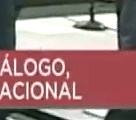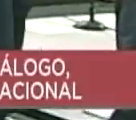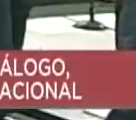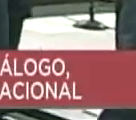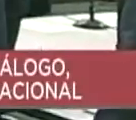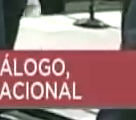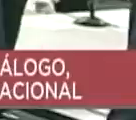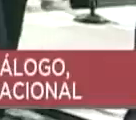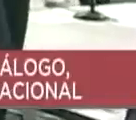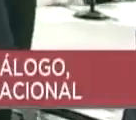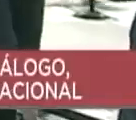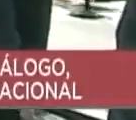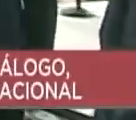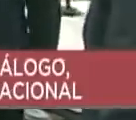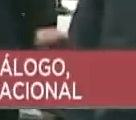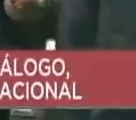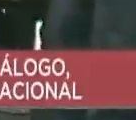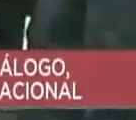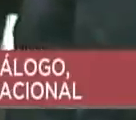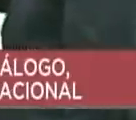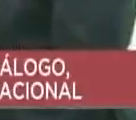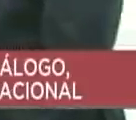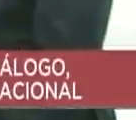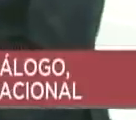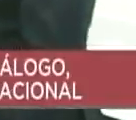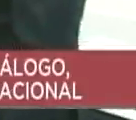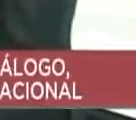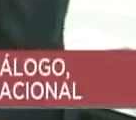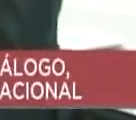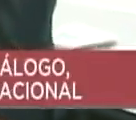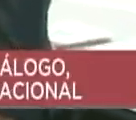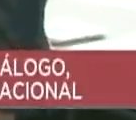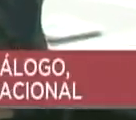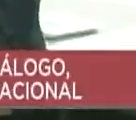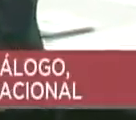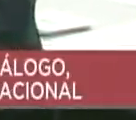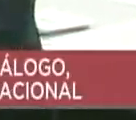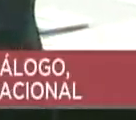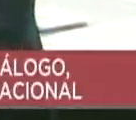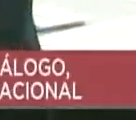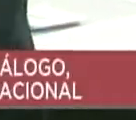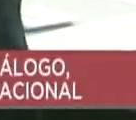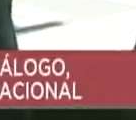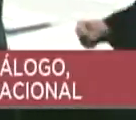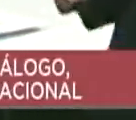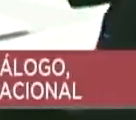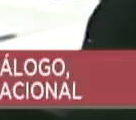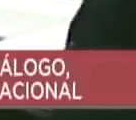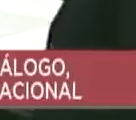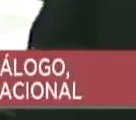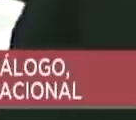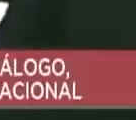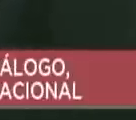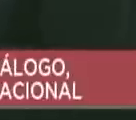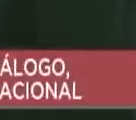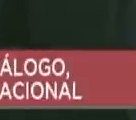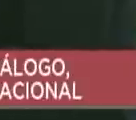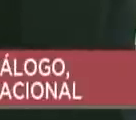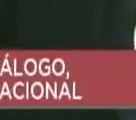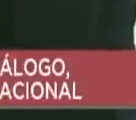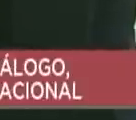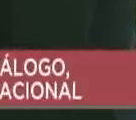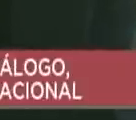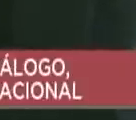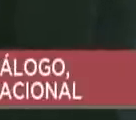Francisco Torrealba, segundo vicepresidente. El jefe de Estado venezolano saluda en este momento a